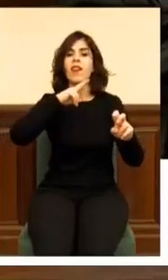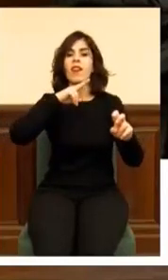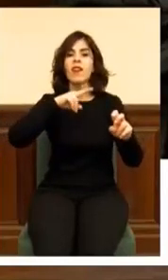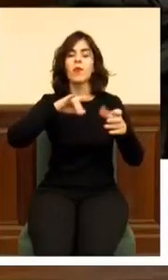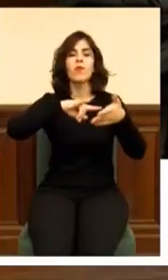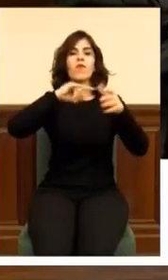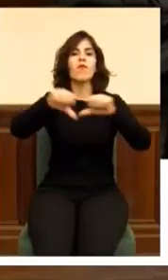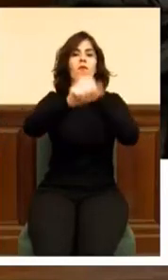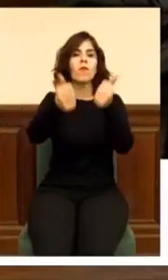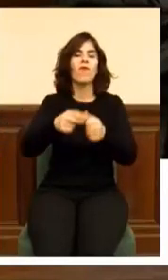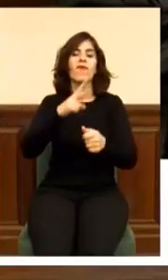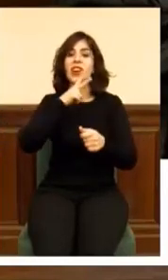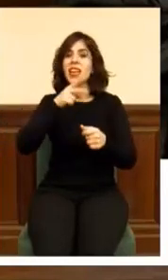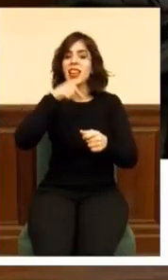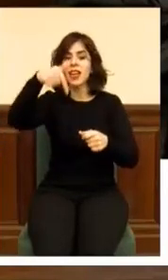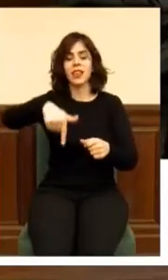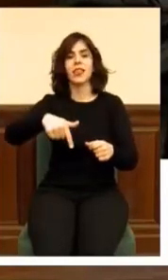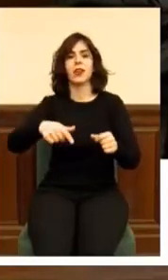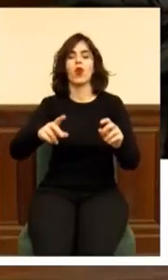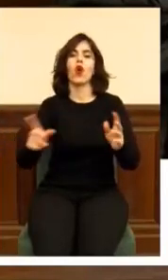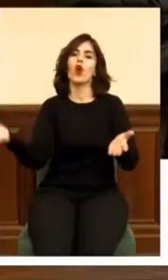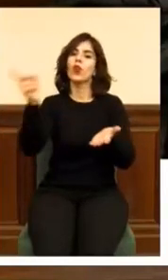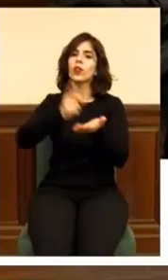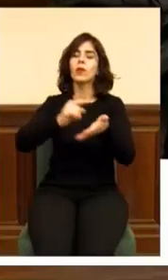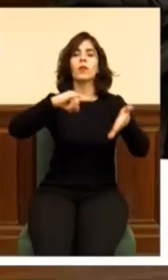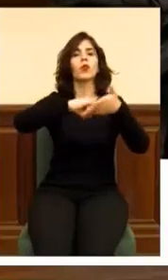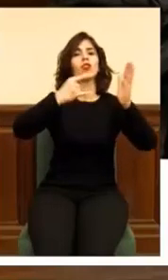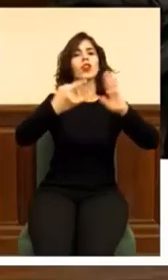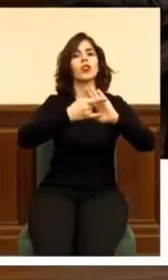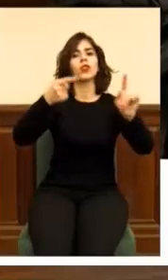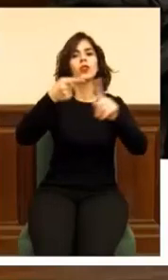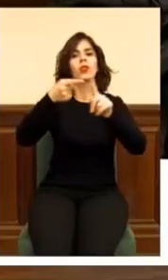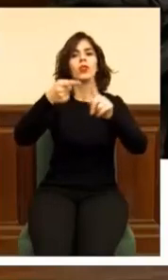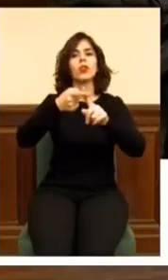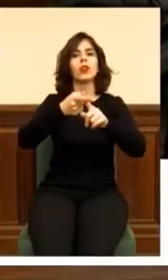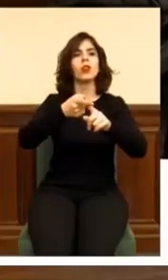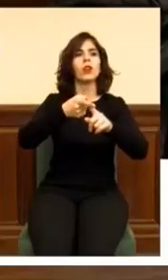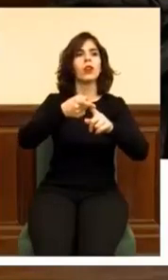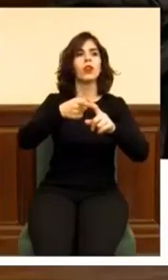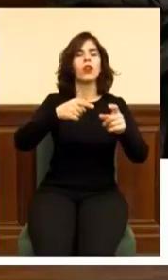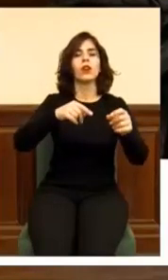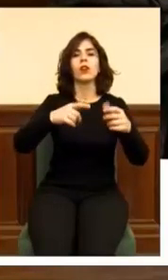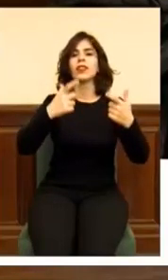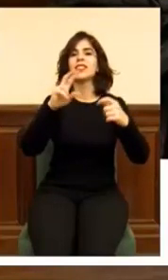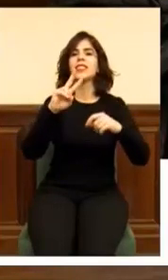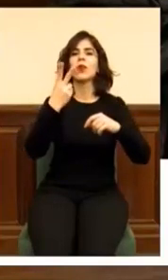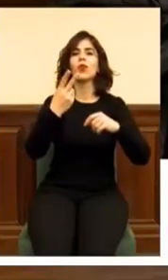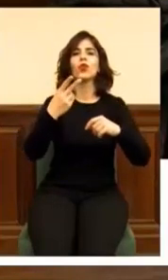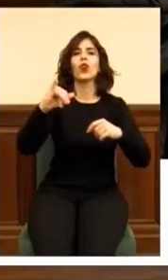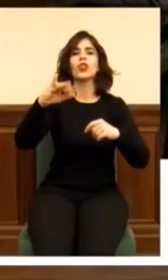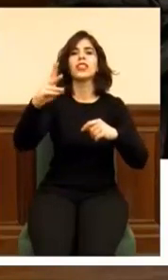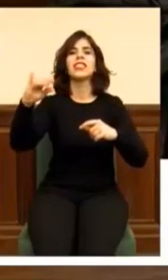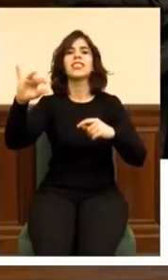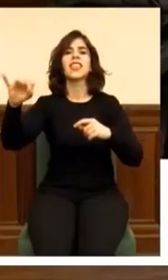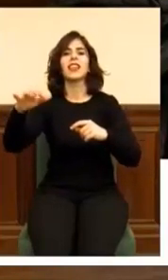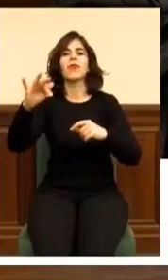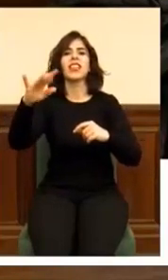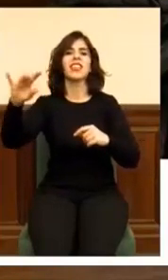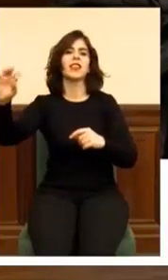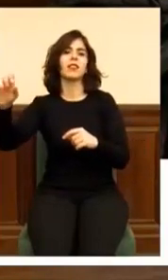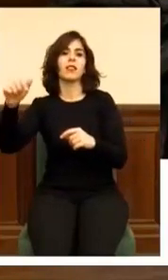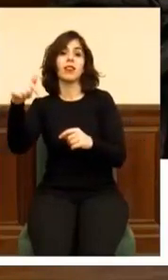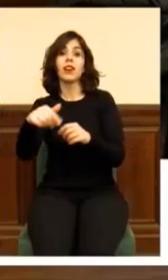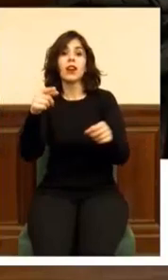ciudad que haya sido recuperado el proyecto para la construcción del segundo district heating, el cual generará